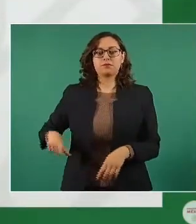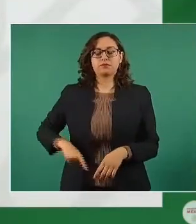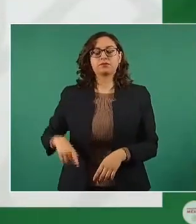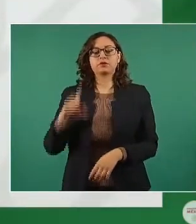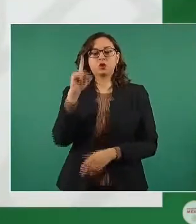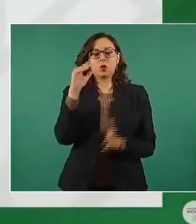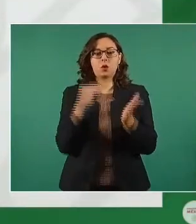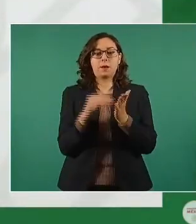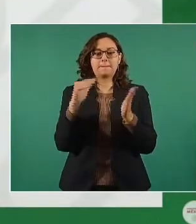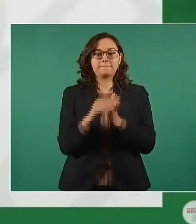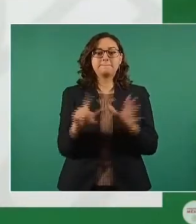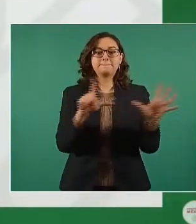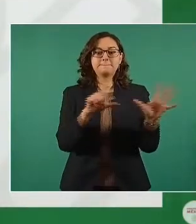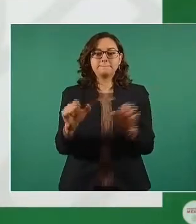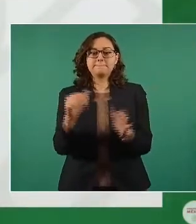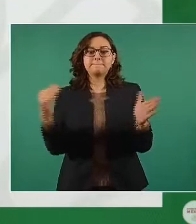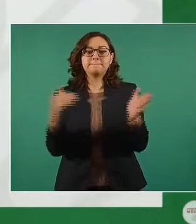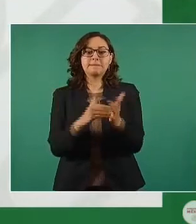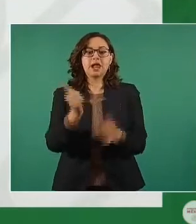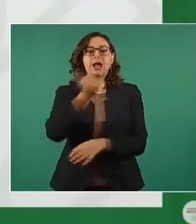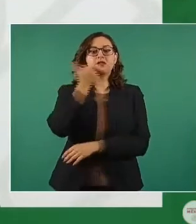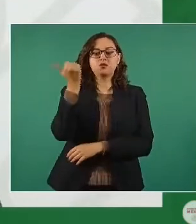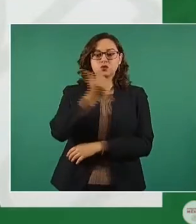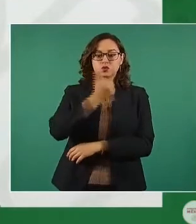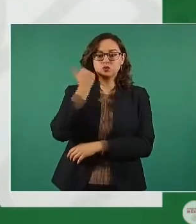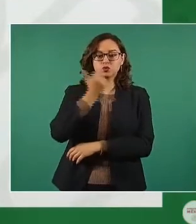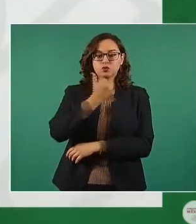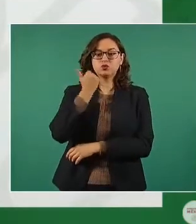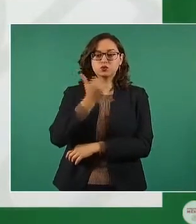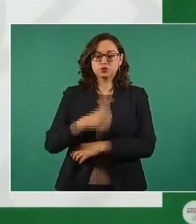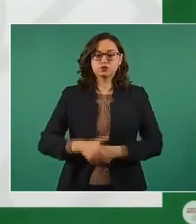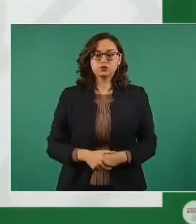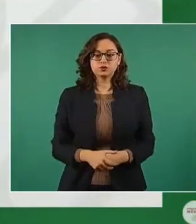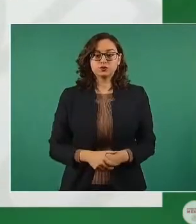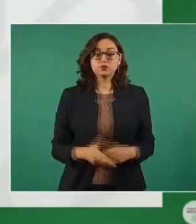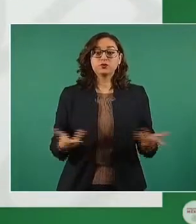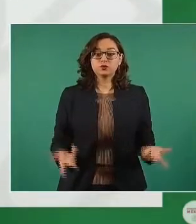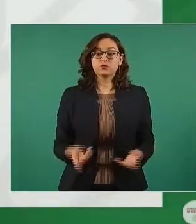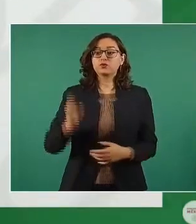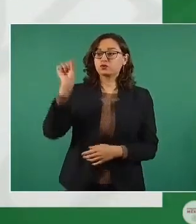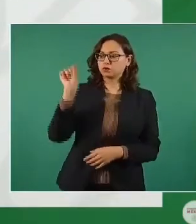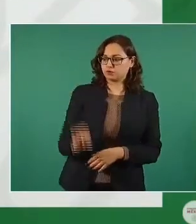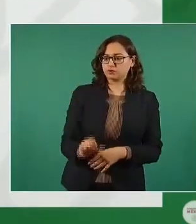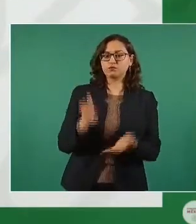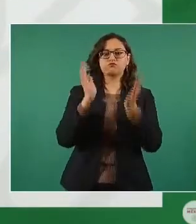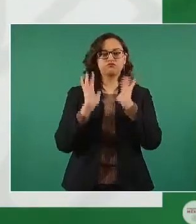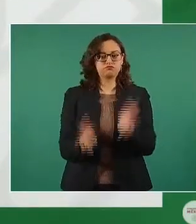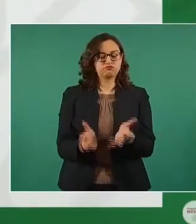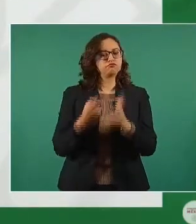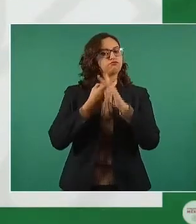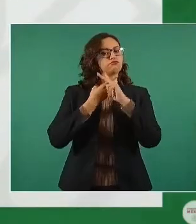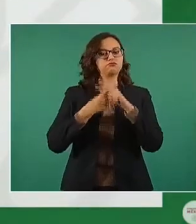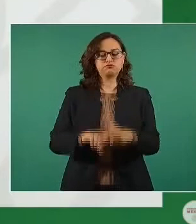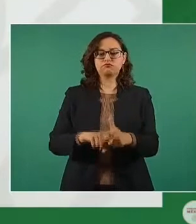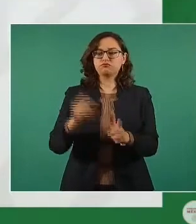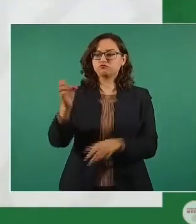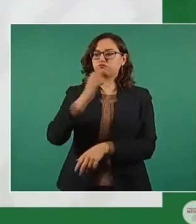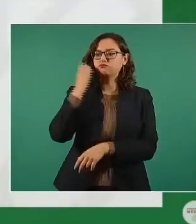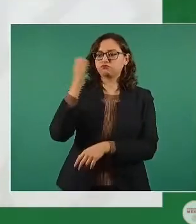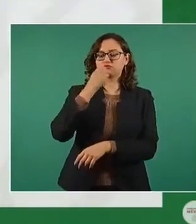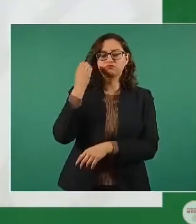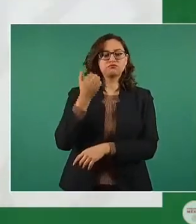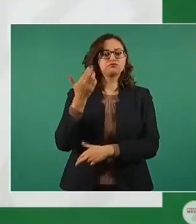1,700,000 alumnos. Estamos nosotros entendiendo este día como el regreso a clases